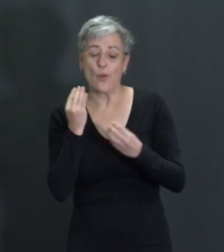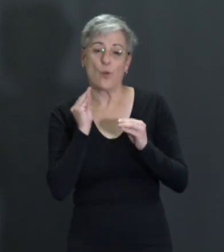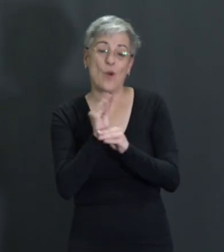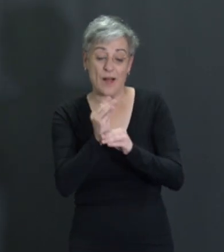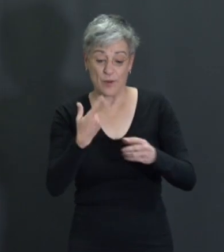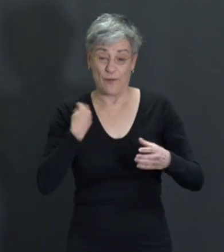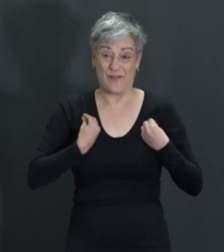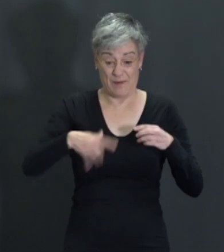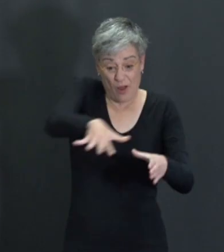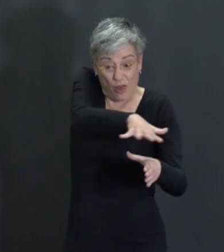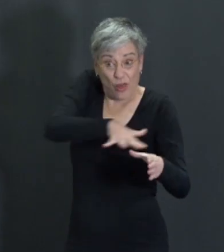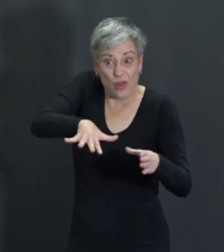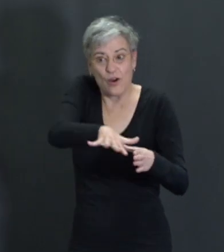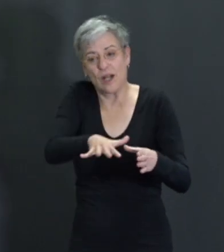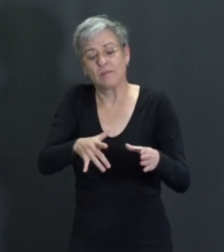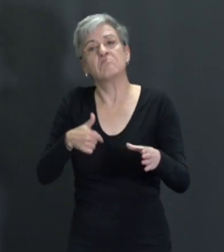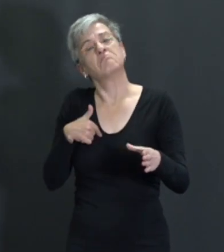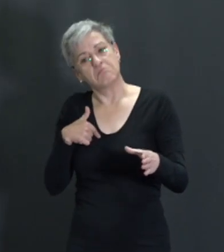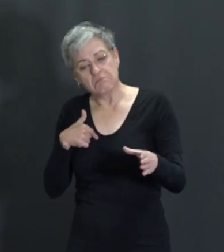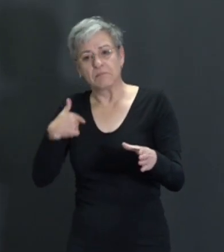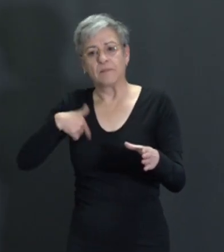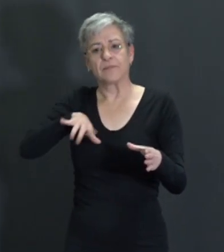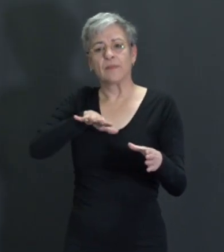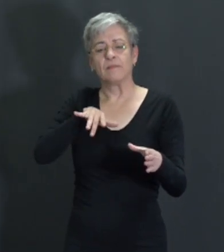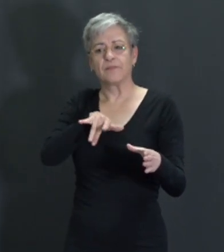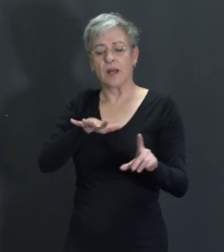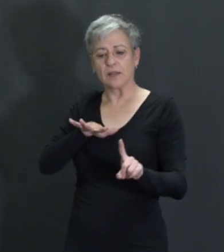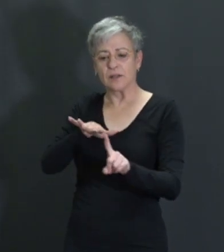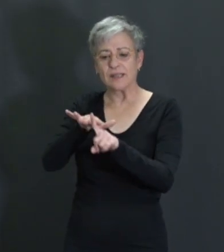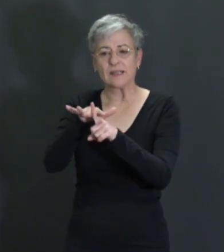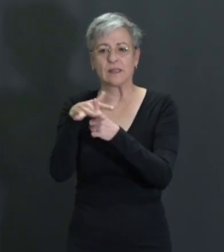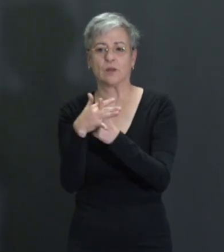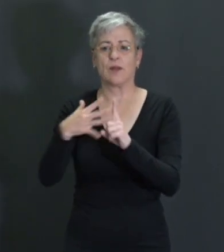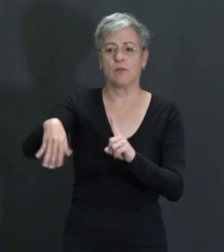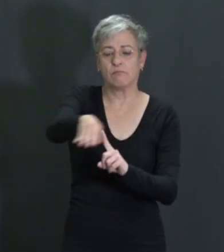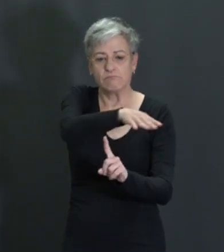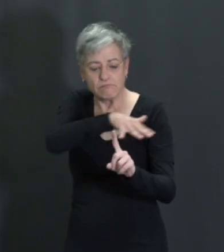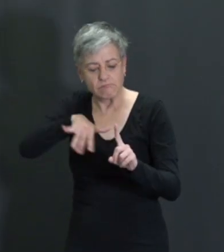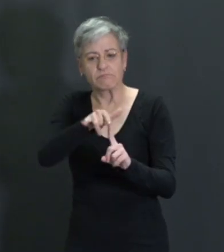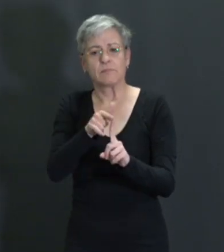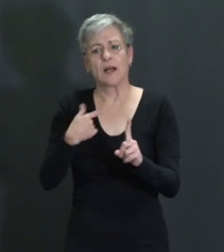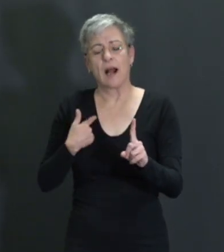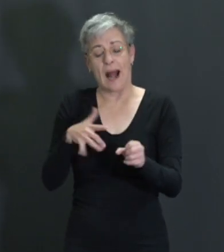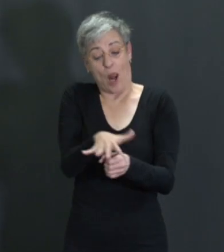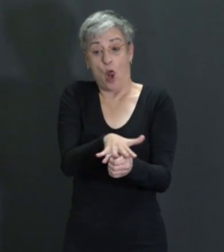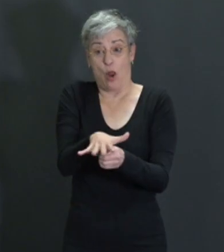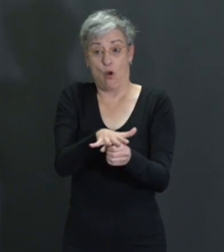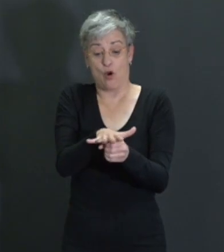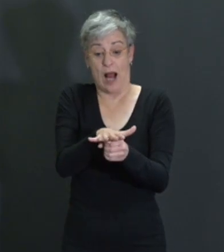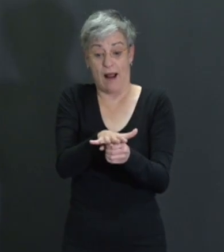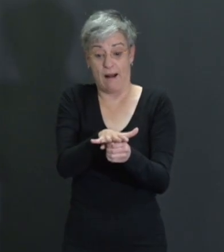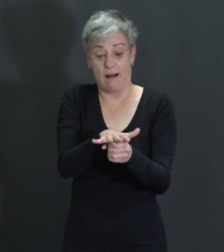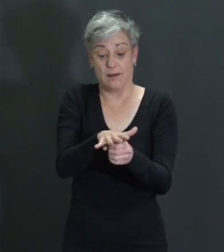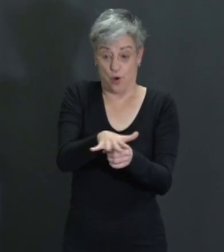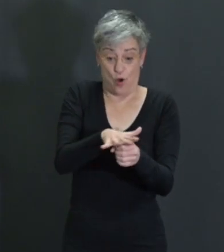base, ¿no? Yo creo mucho en el modelo ecosistémico de cuidados en el ámbito local y en lo pequeño,